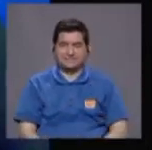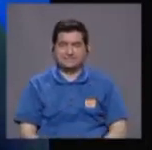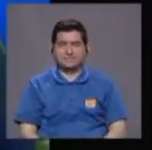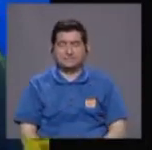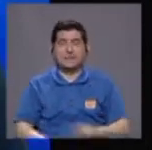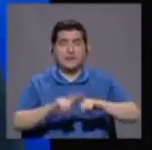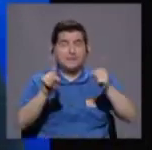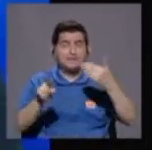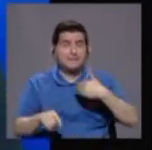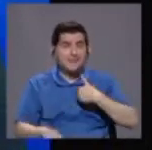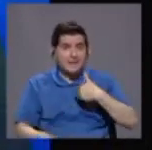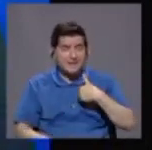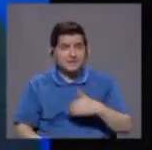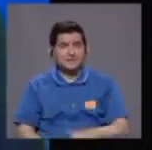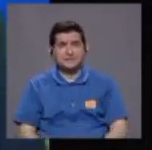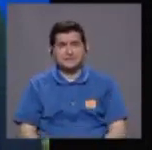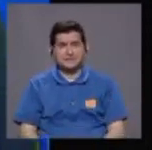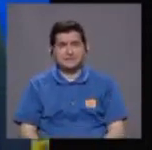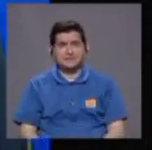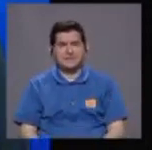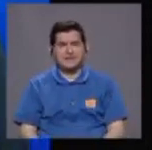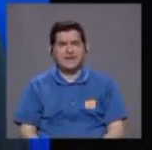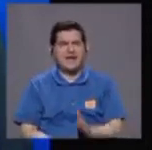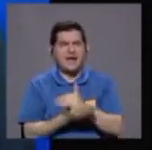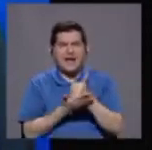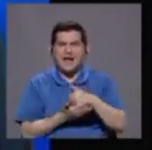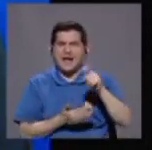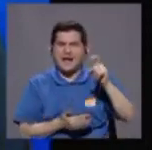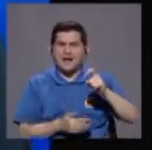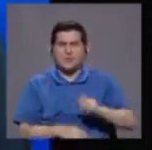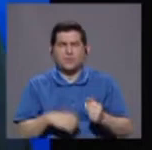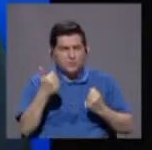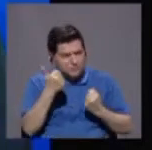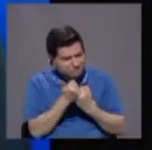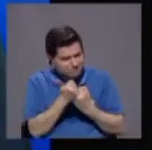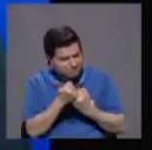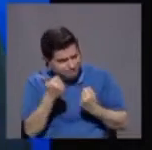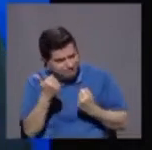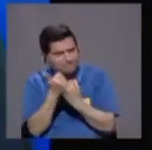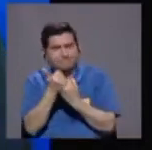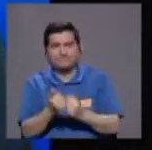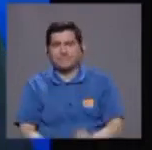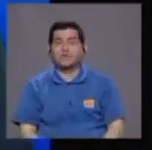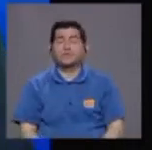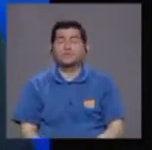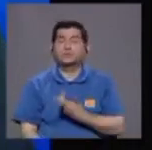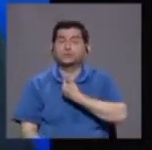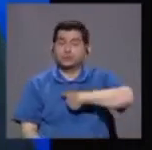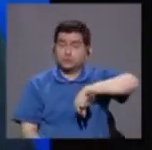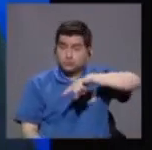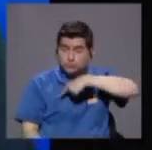pero traía ciertas necesidades de cierto reforzamiento, ¿no? Entonces nos quedamos